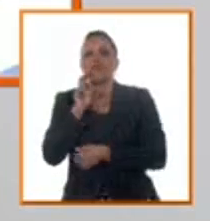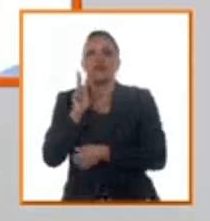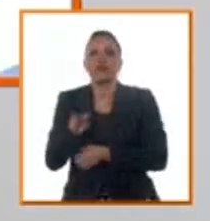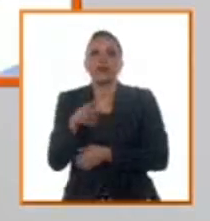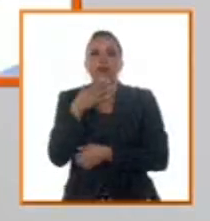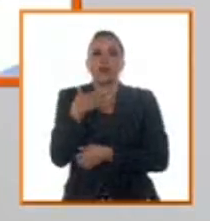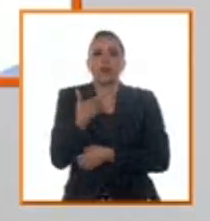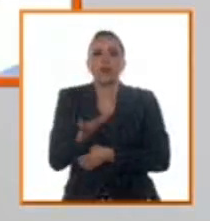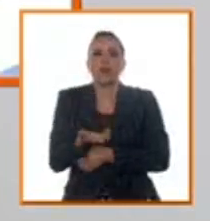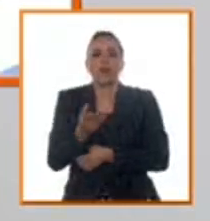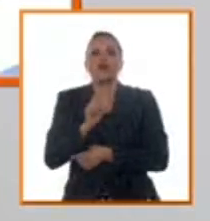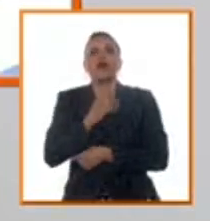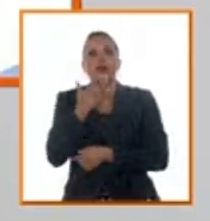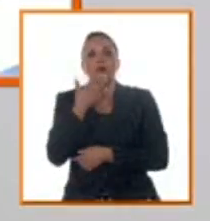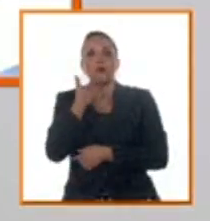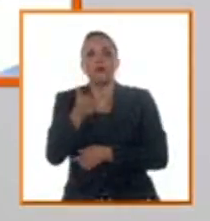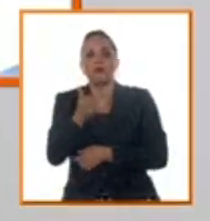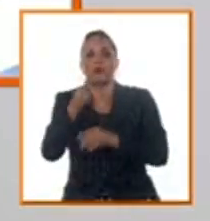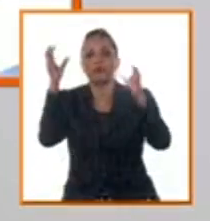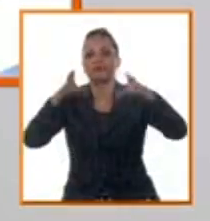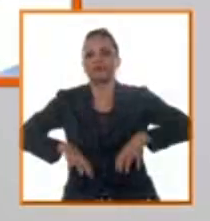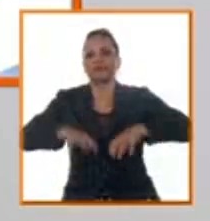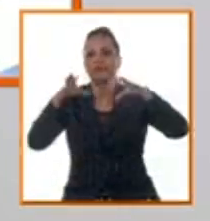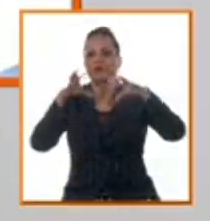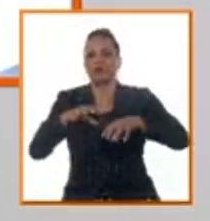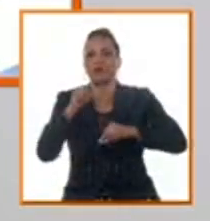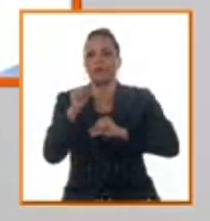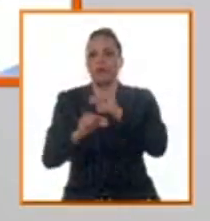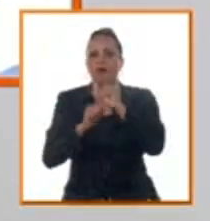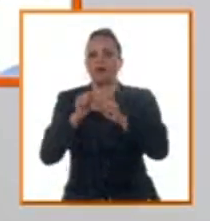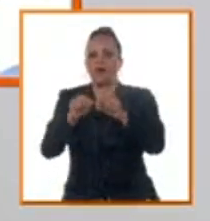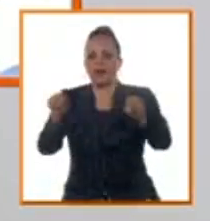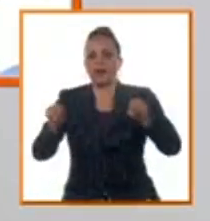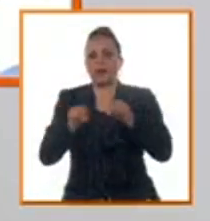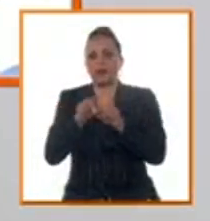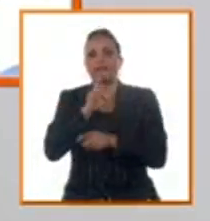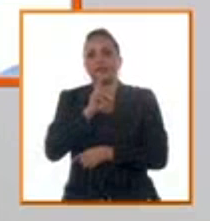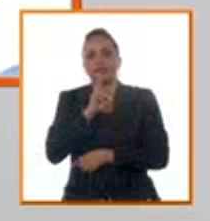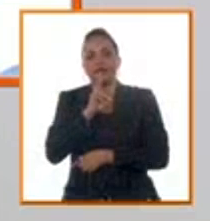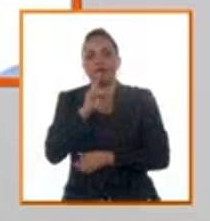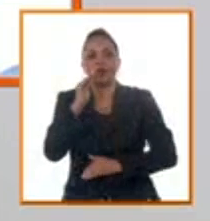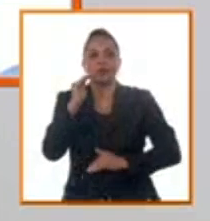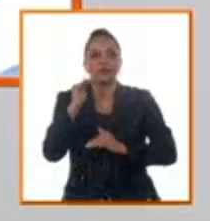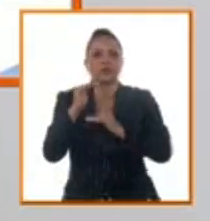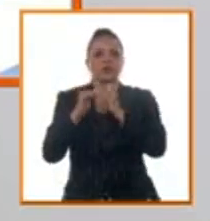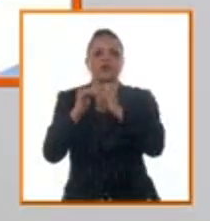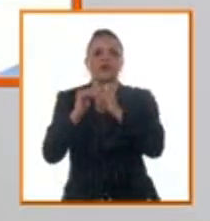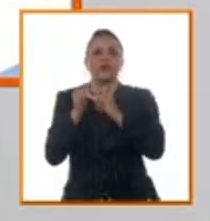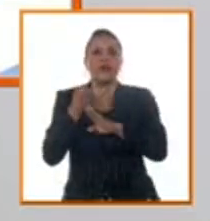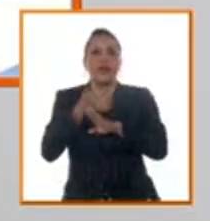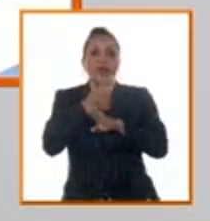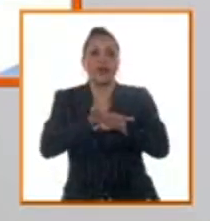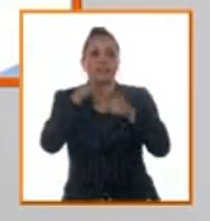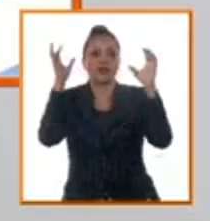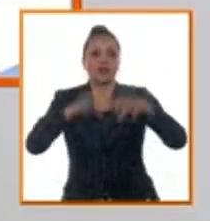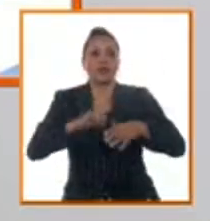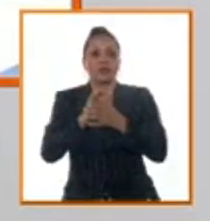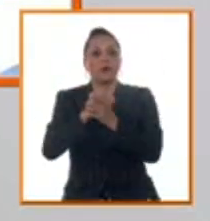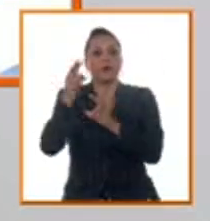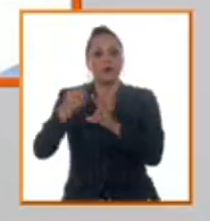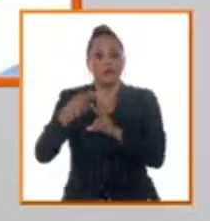impactado favorablemente las lluvias en la recuperación de los niveles de los embalses. Antes de estas lluvias de mayo y las lluvias fuertes de